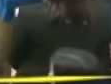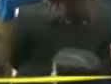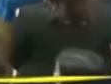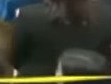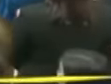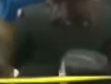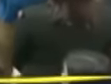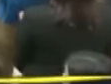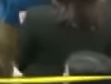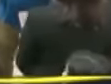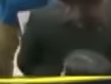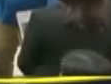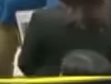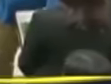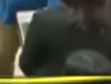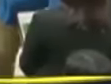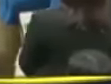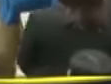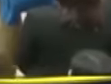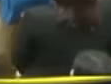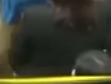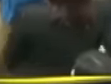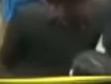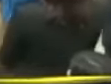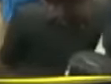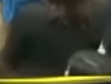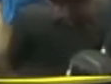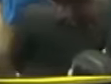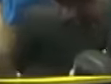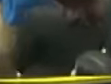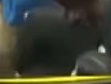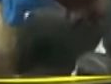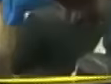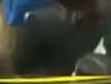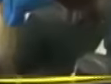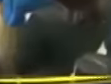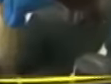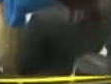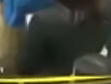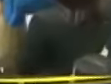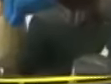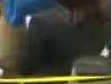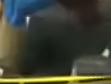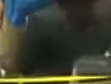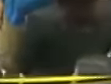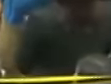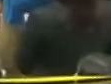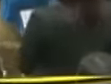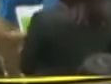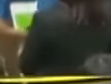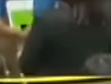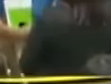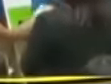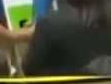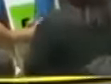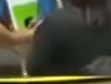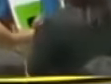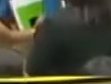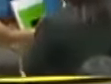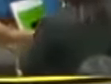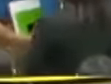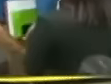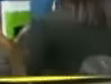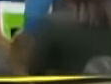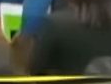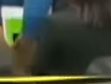a detener a Venezuela, que volverá a triunfar a pesar del bloqueo criminal sin precedentes, las medidas